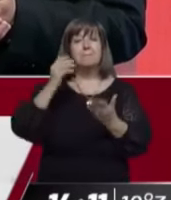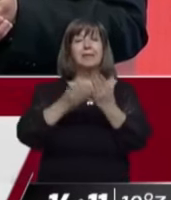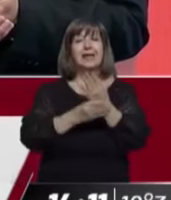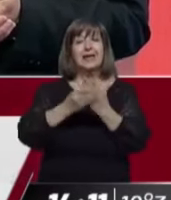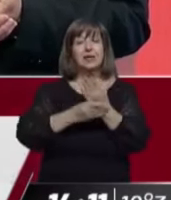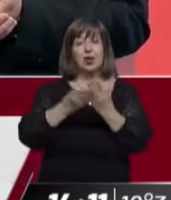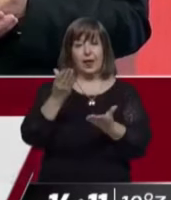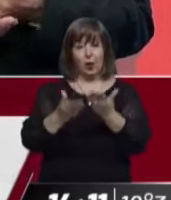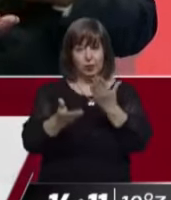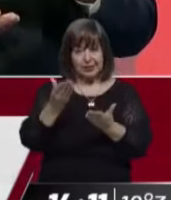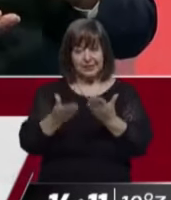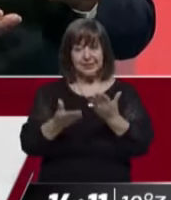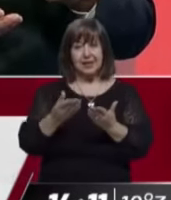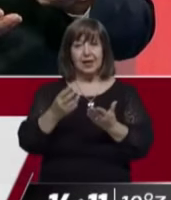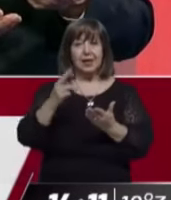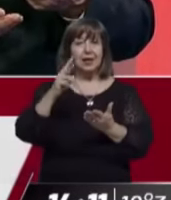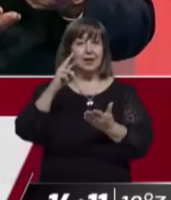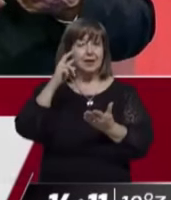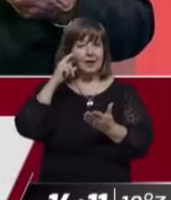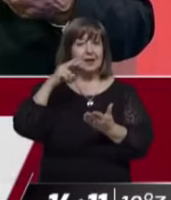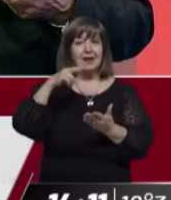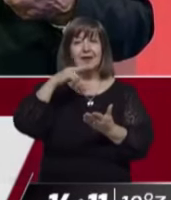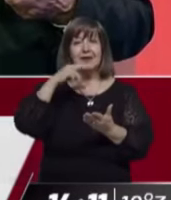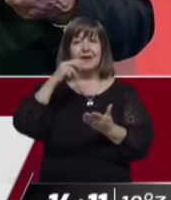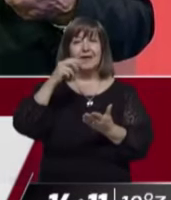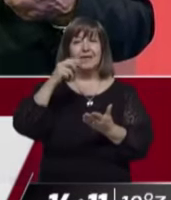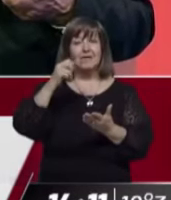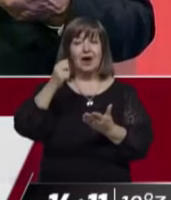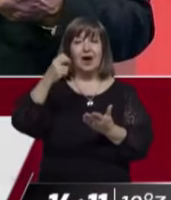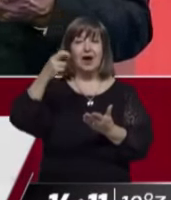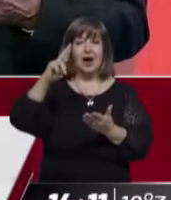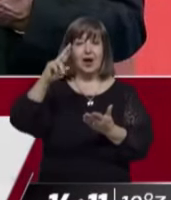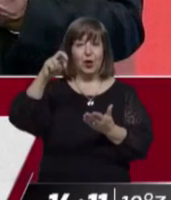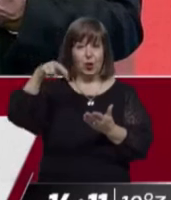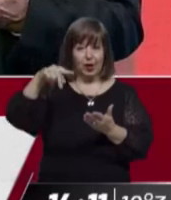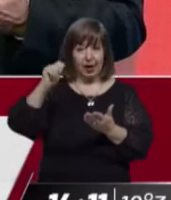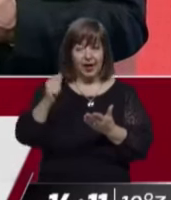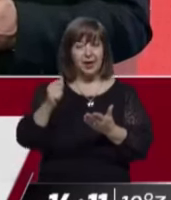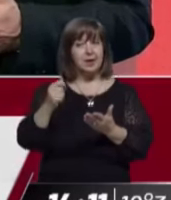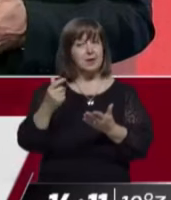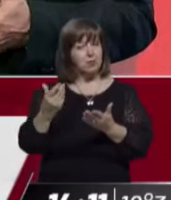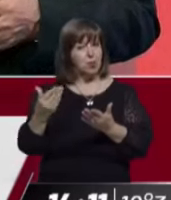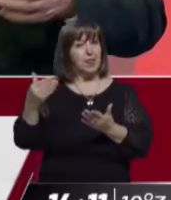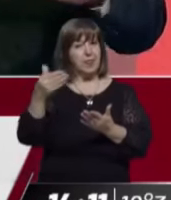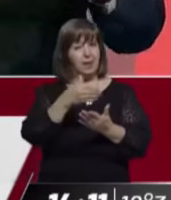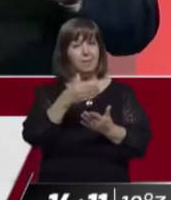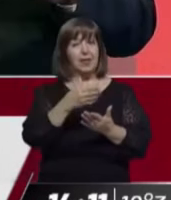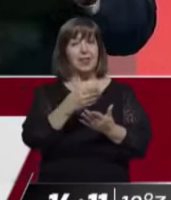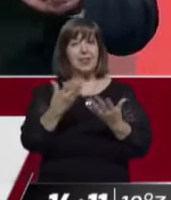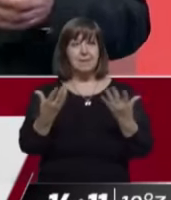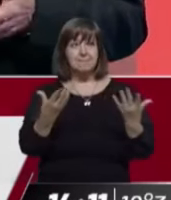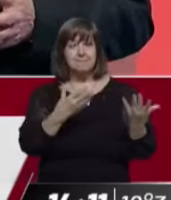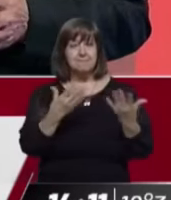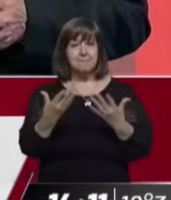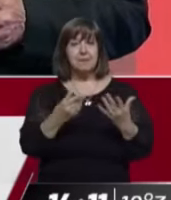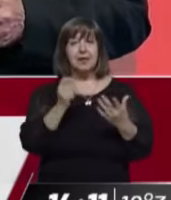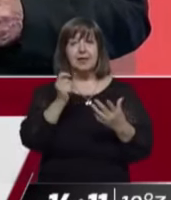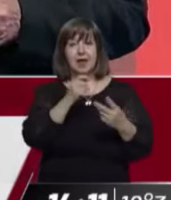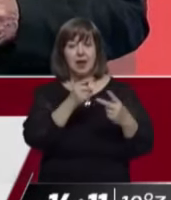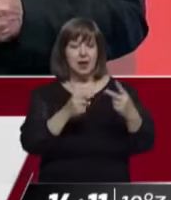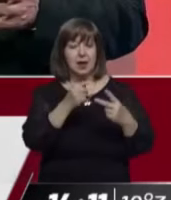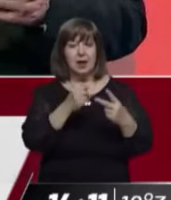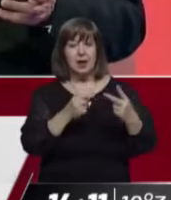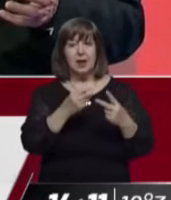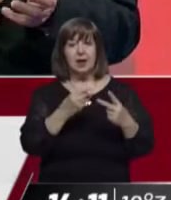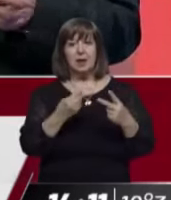Libarona. Entonces, Ariel Lijo, Cunio Libarona, podría ser también la influencia, porque quieren modificar también un poco